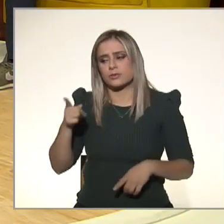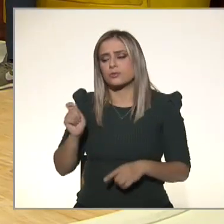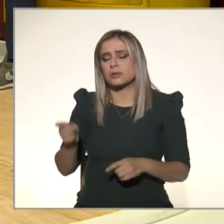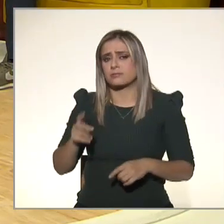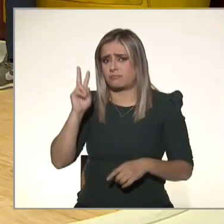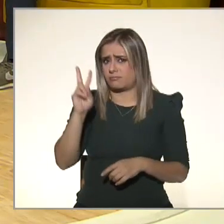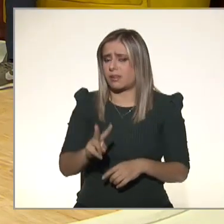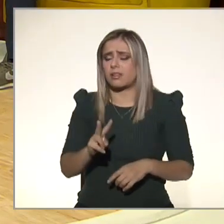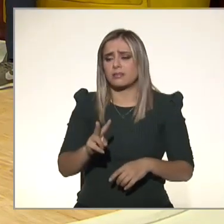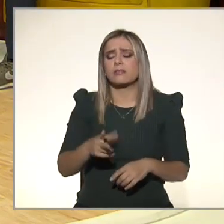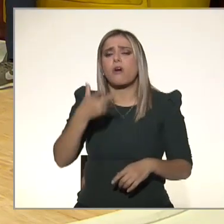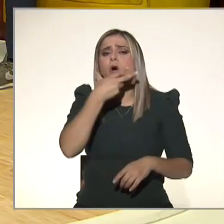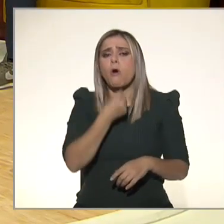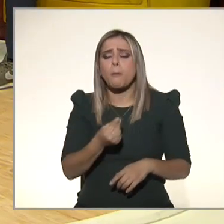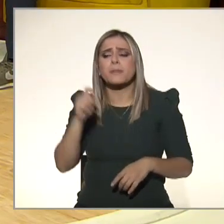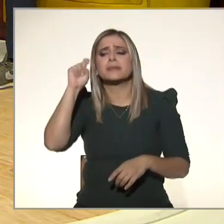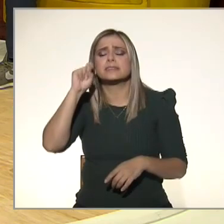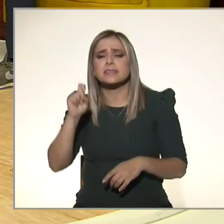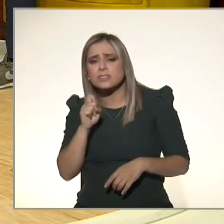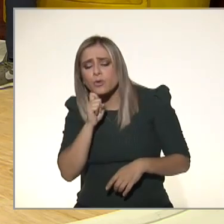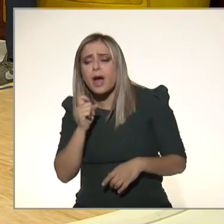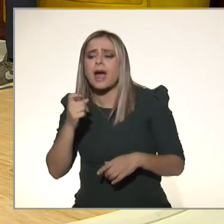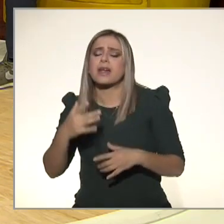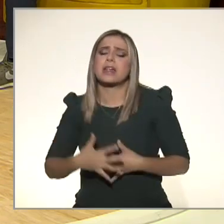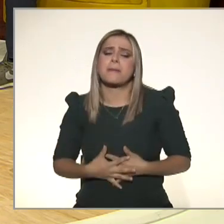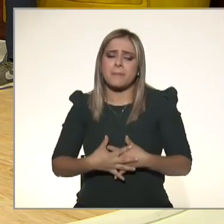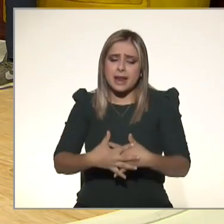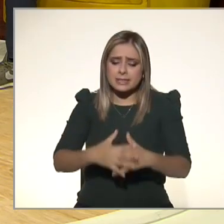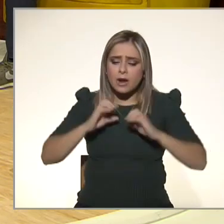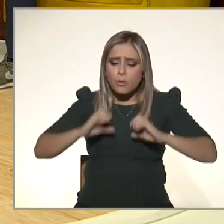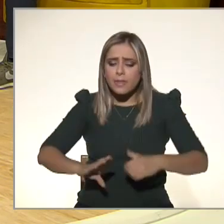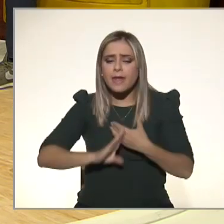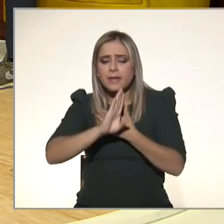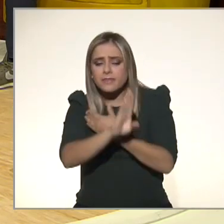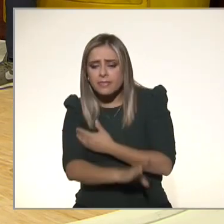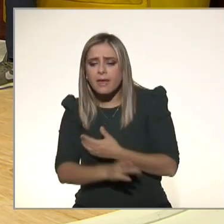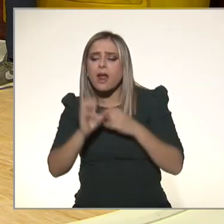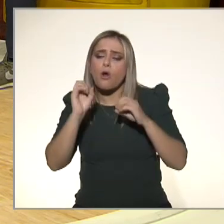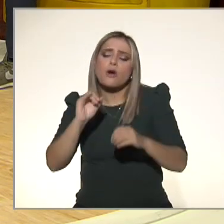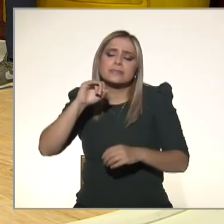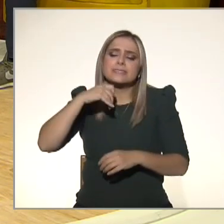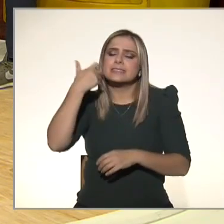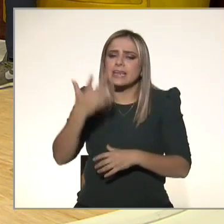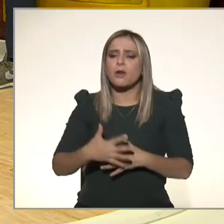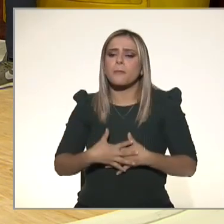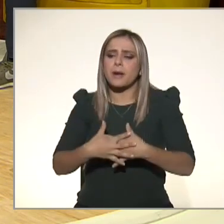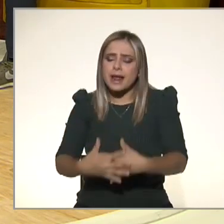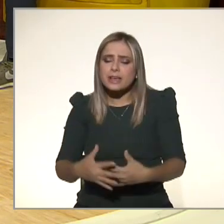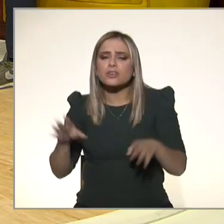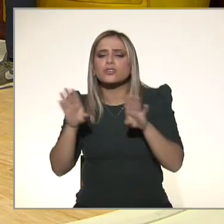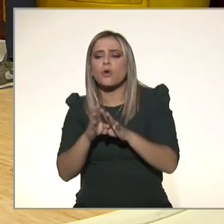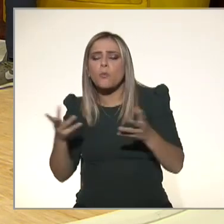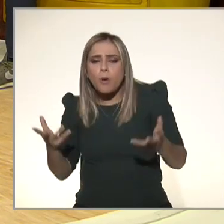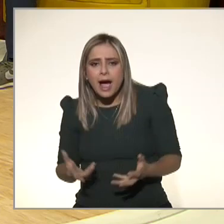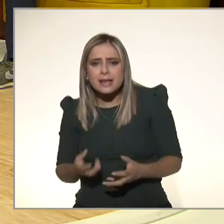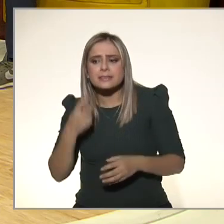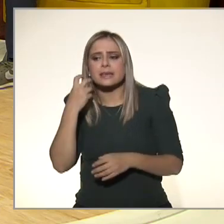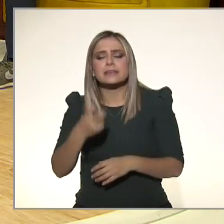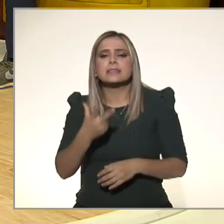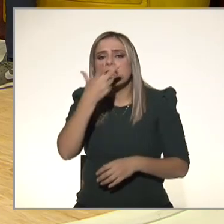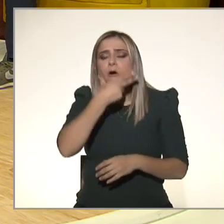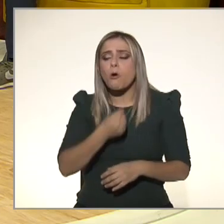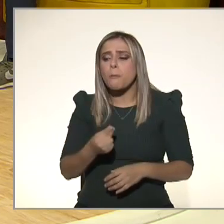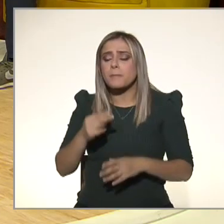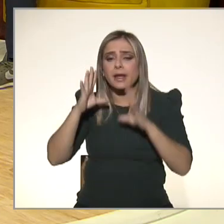hablamos de salud reproductiva y sexual los hombres. Como dije yo al principio, siempre es, yo me acuerdo de chicos, lo que oías en la escuela, lo que te imaginaba,